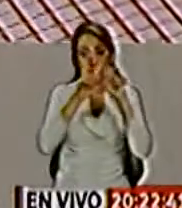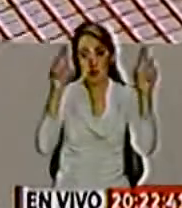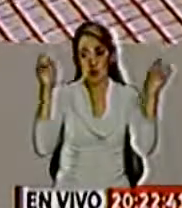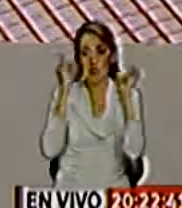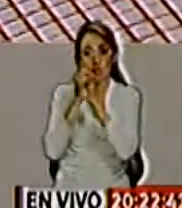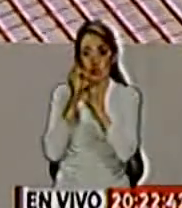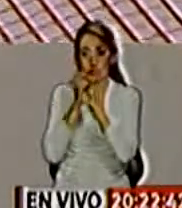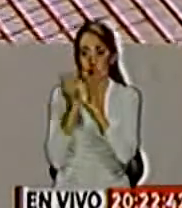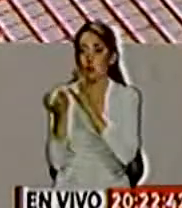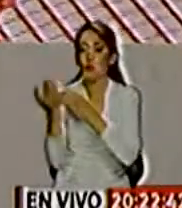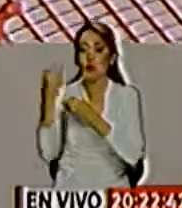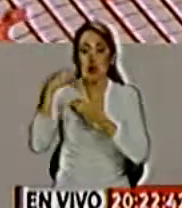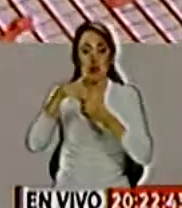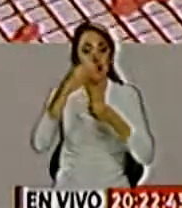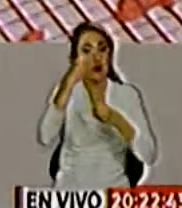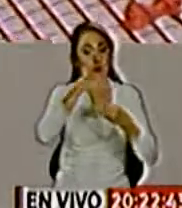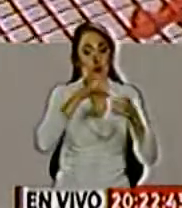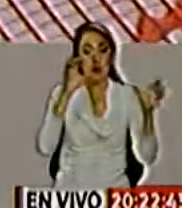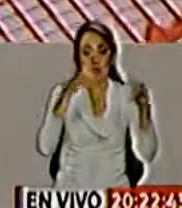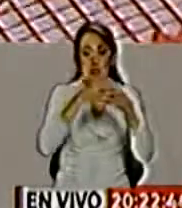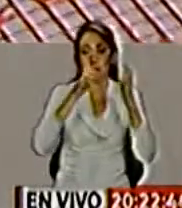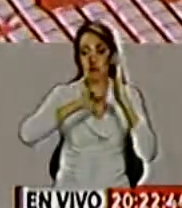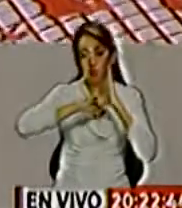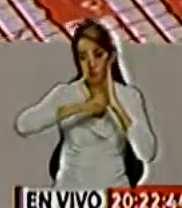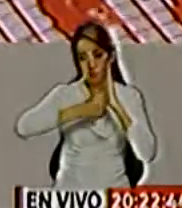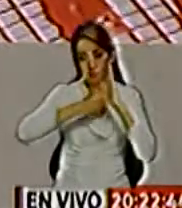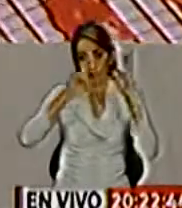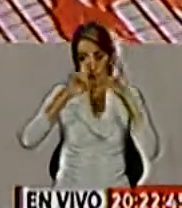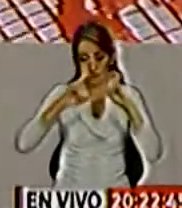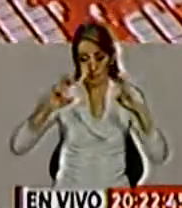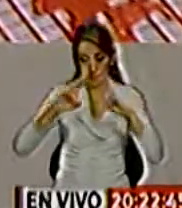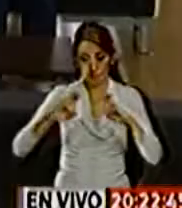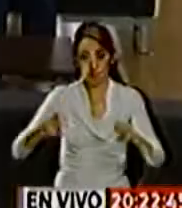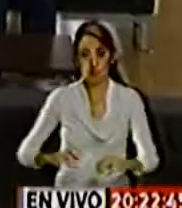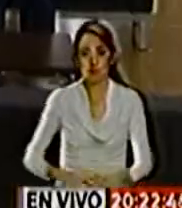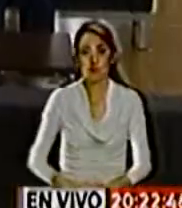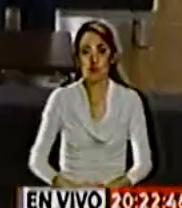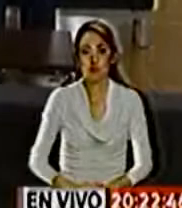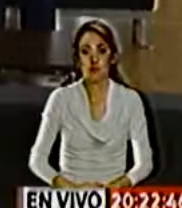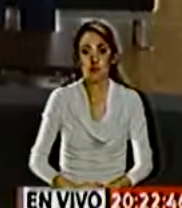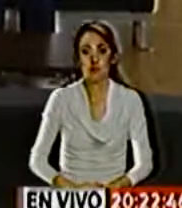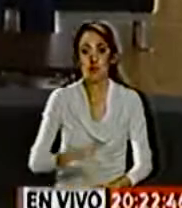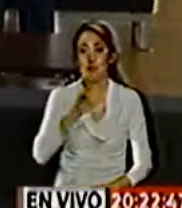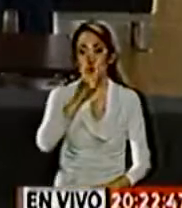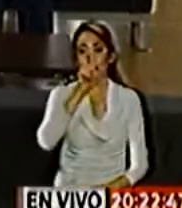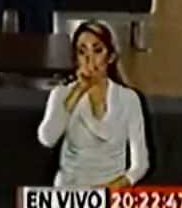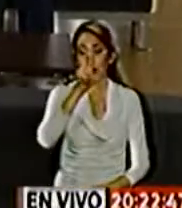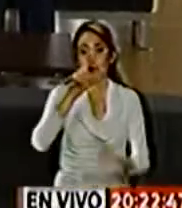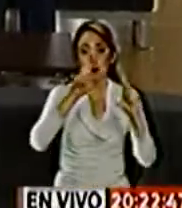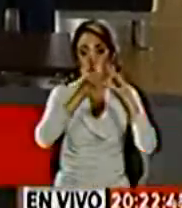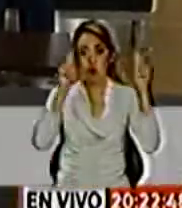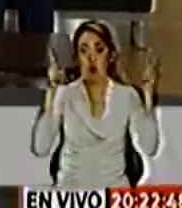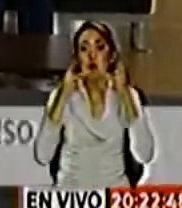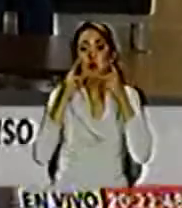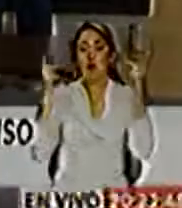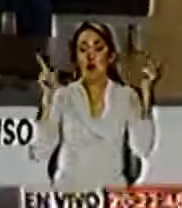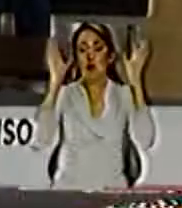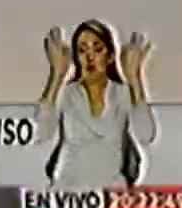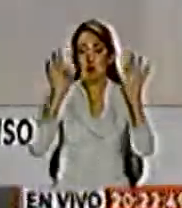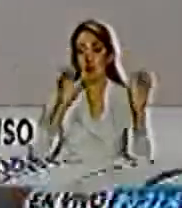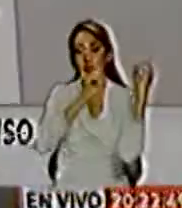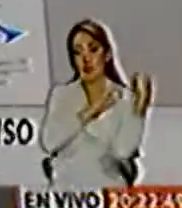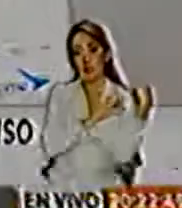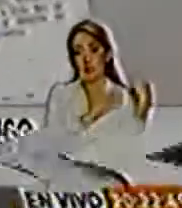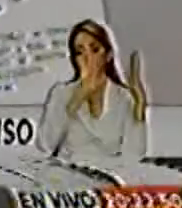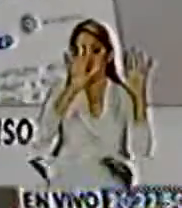instituciones serán remitidos a la Contraloría para su investigación. Las 21 empresas públicas que deberán cumplir de forma obligatoria